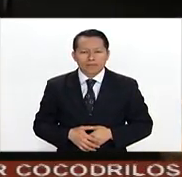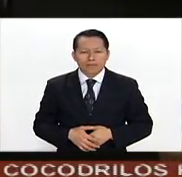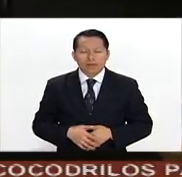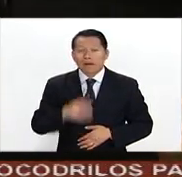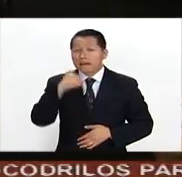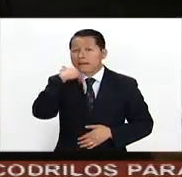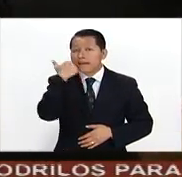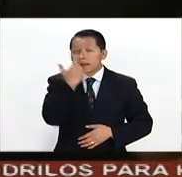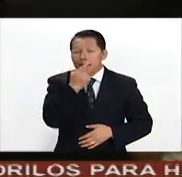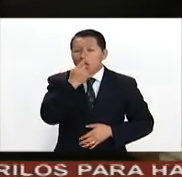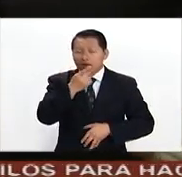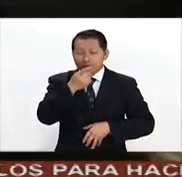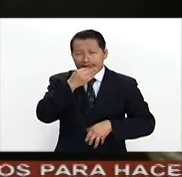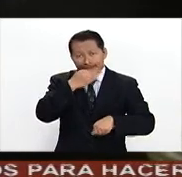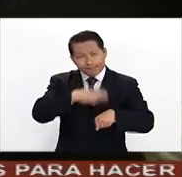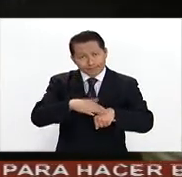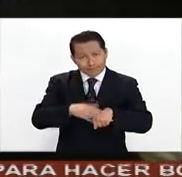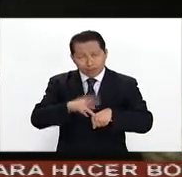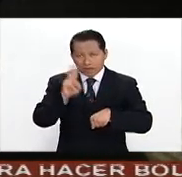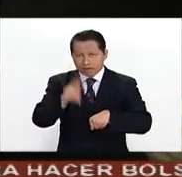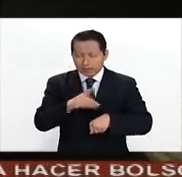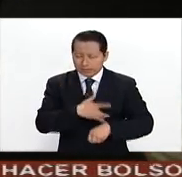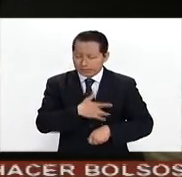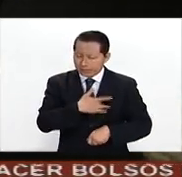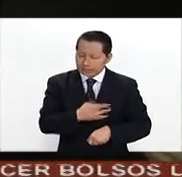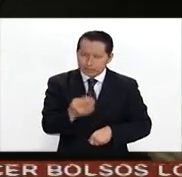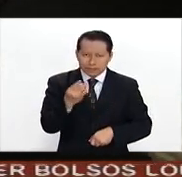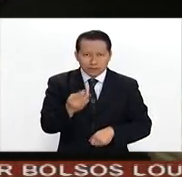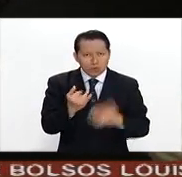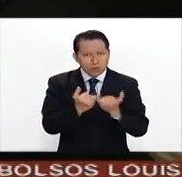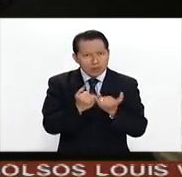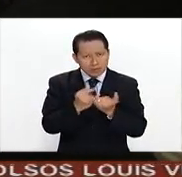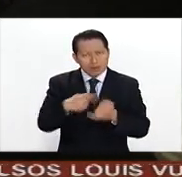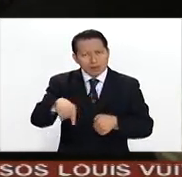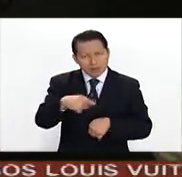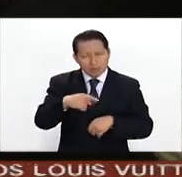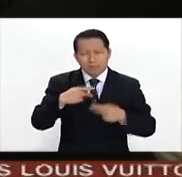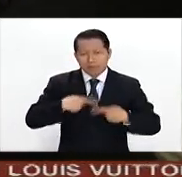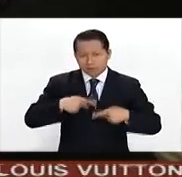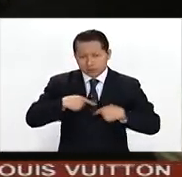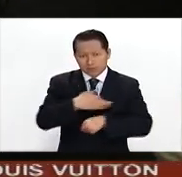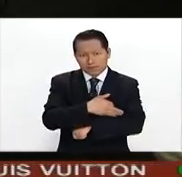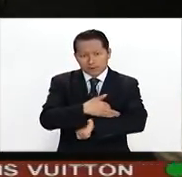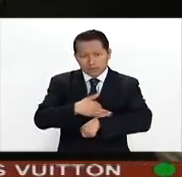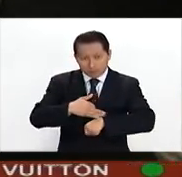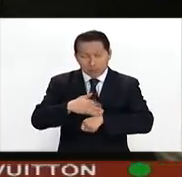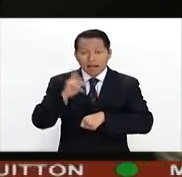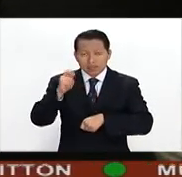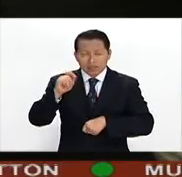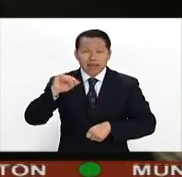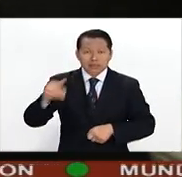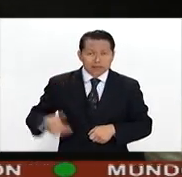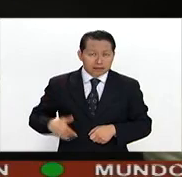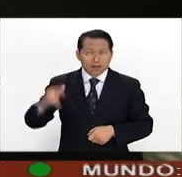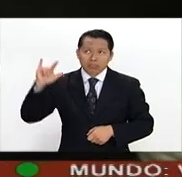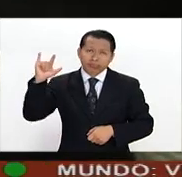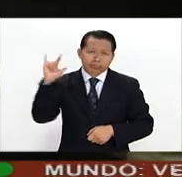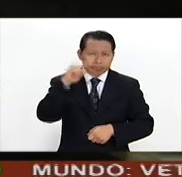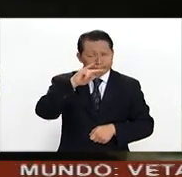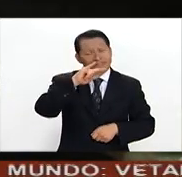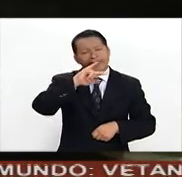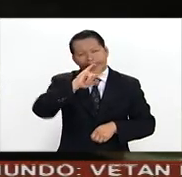Quiero expresar mis más profundas condolencias a las familias de nuestros ciudadanos, quienes murieron en un accidente aéreo en el Mar